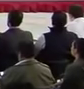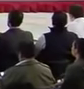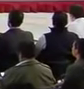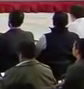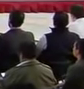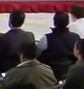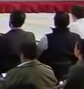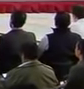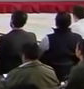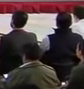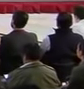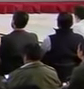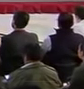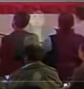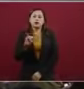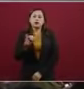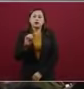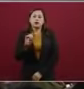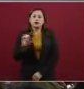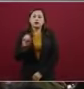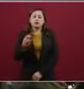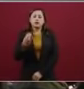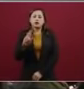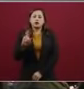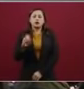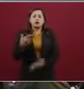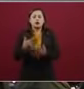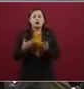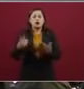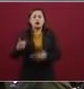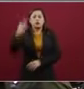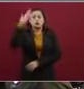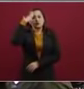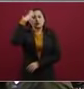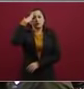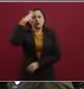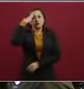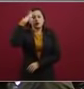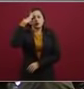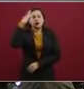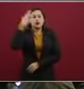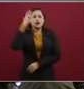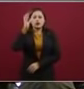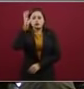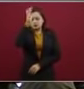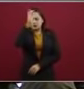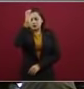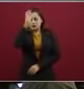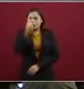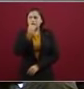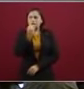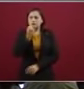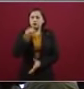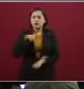Trujillo Mariel, actual titular de la División Científica de la Policía Federal, con